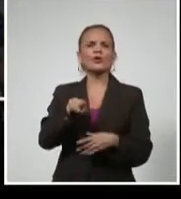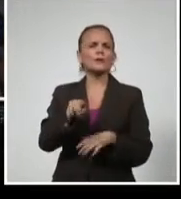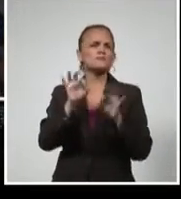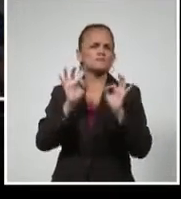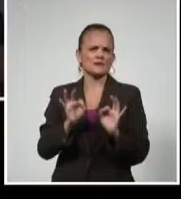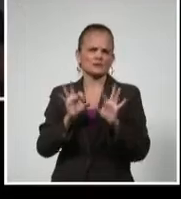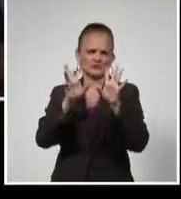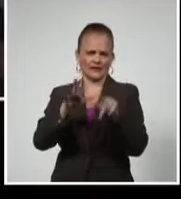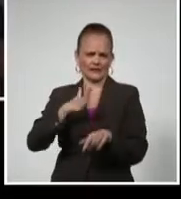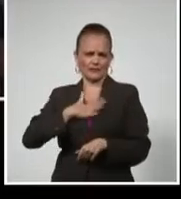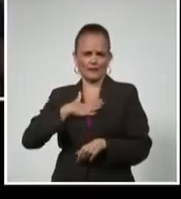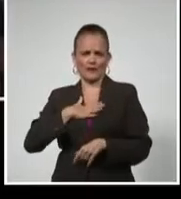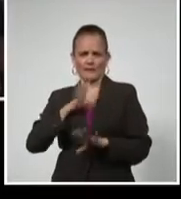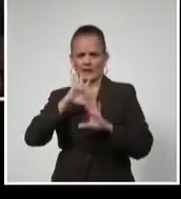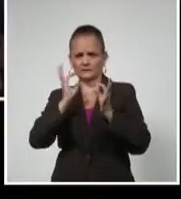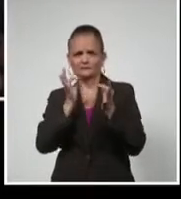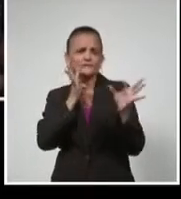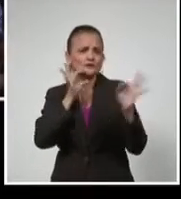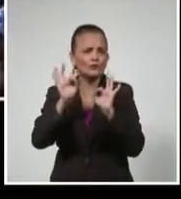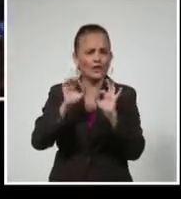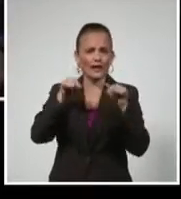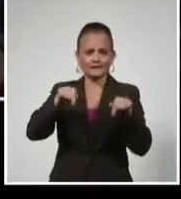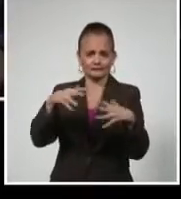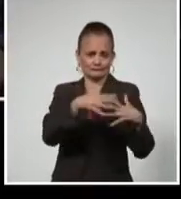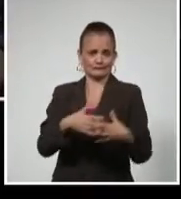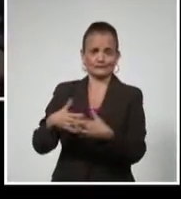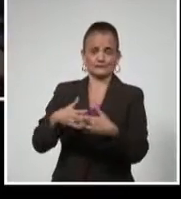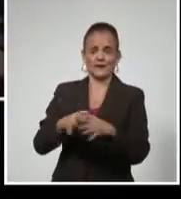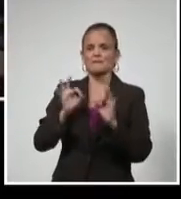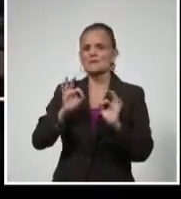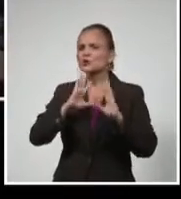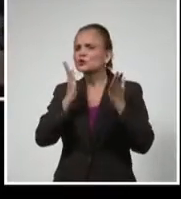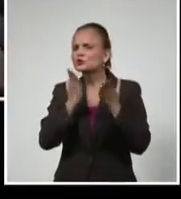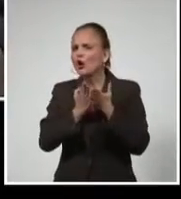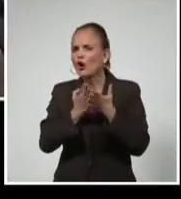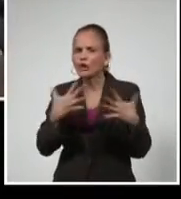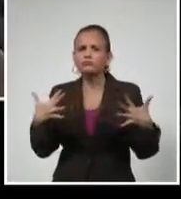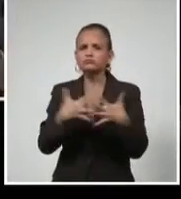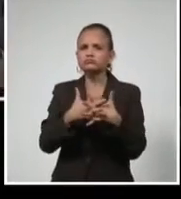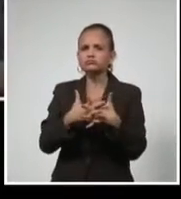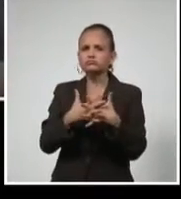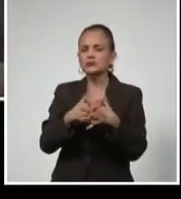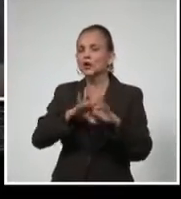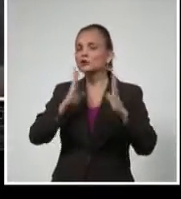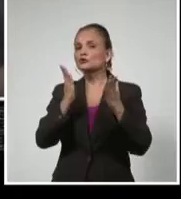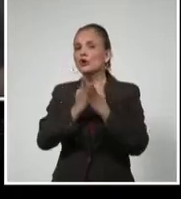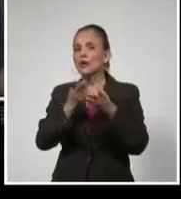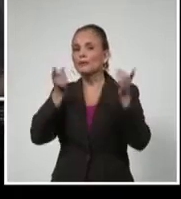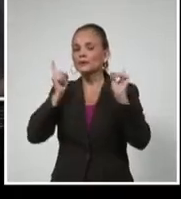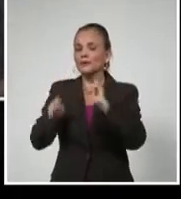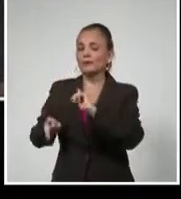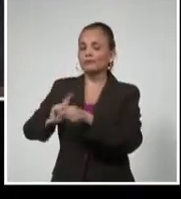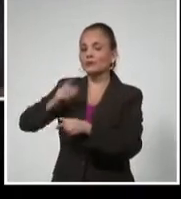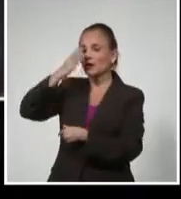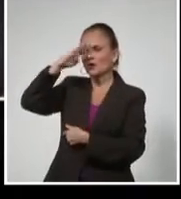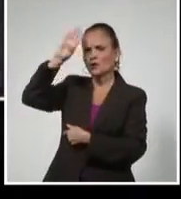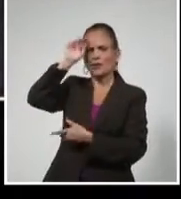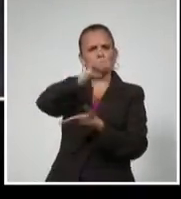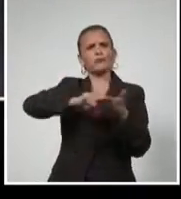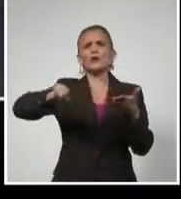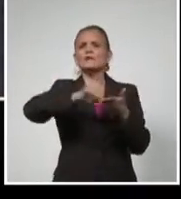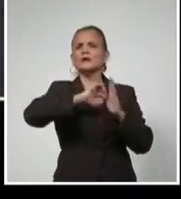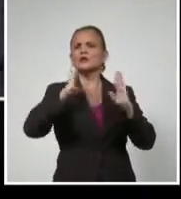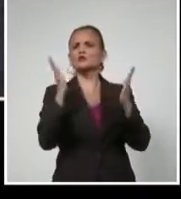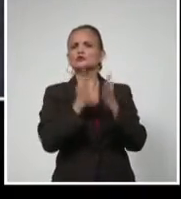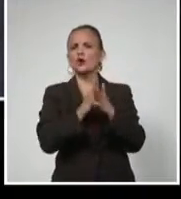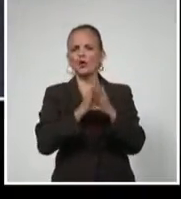el fortalecimiento de la política de los Estados Unidos hacia Cuba, que disponía, entre otras medidas, la prohibición de las transacciones